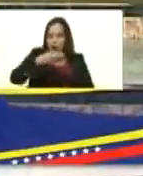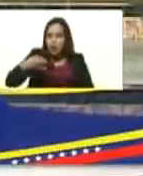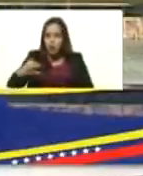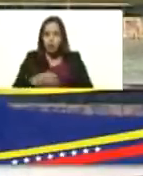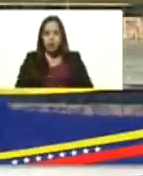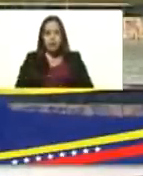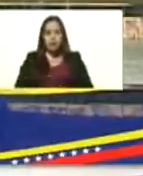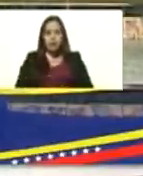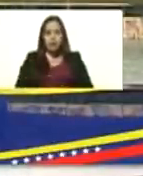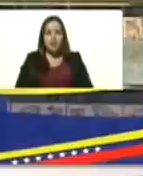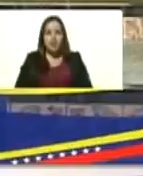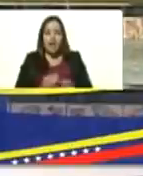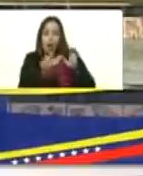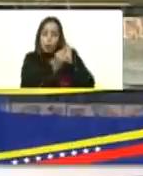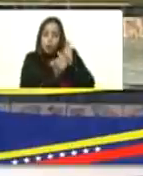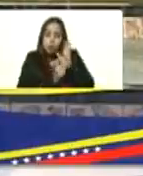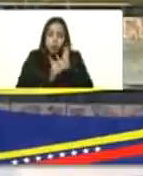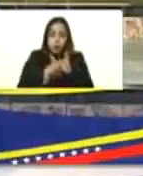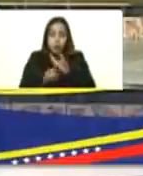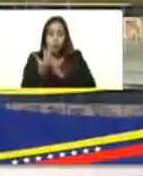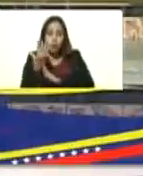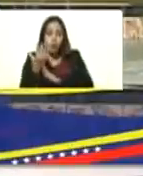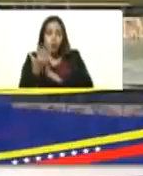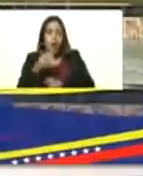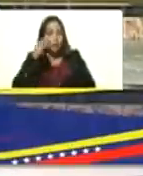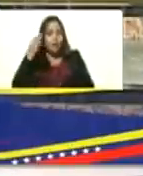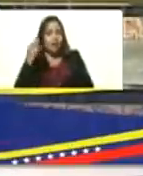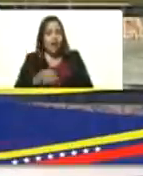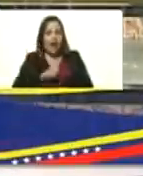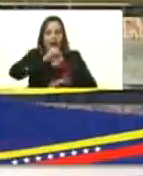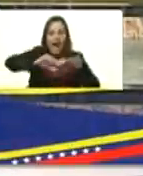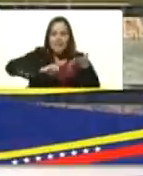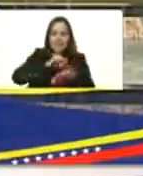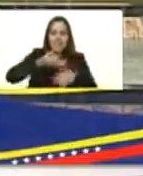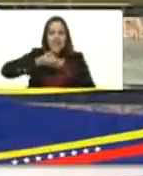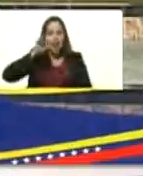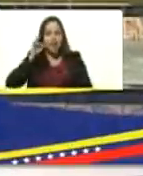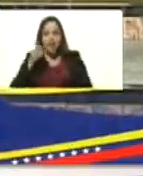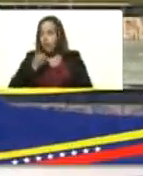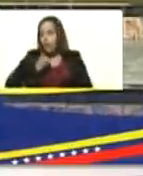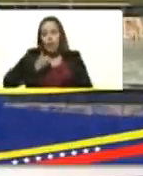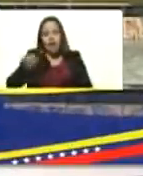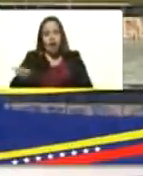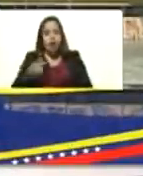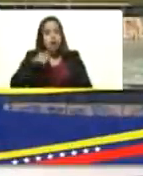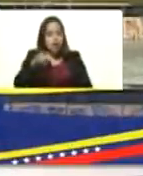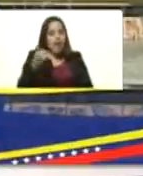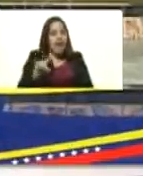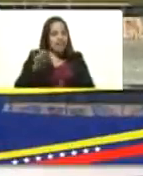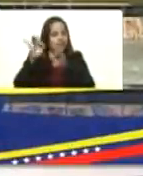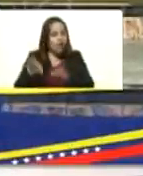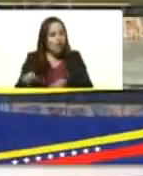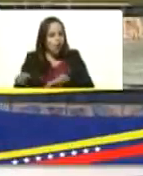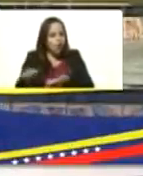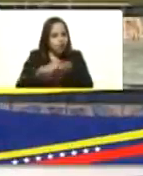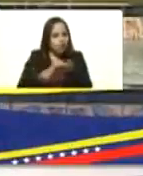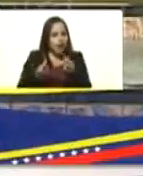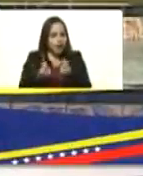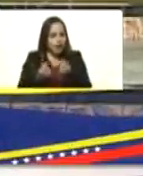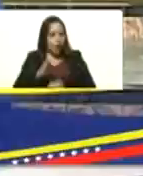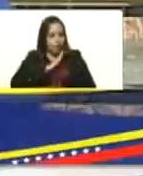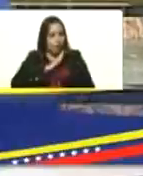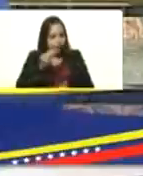girasol aceite café usted tiene garantizado su ganancia buena